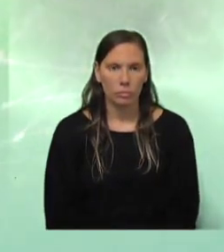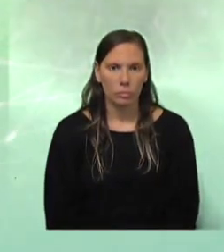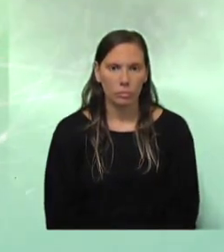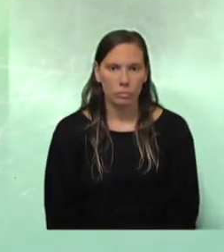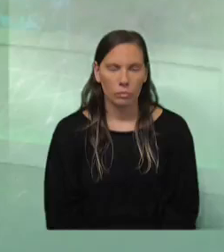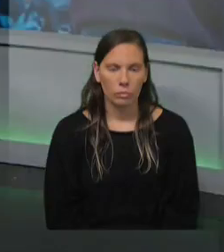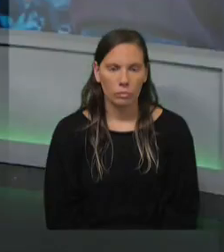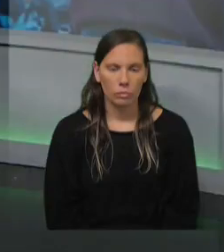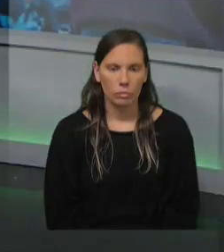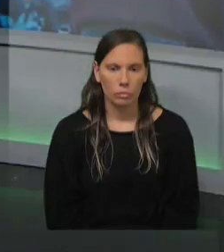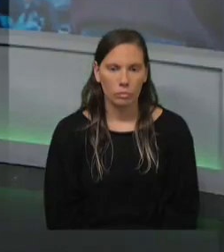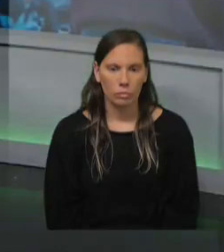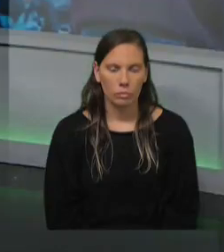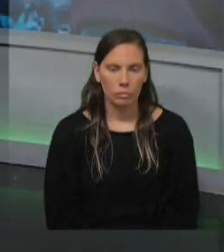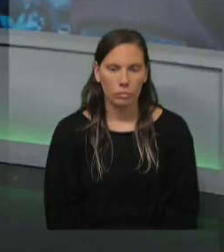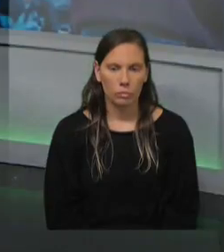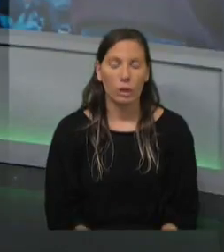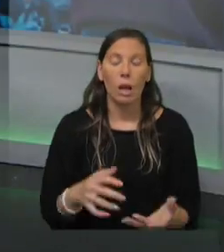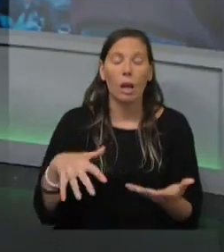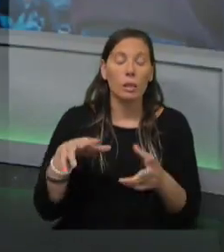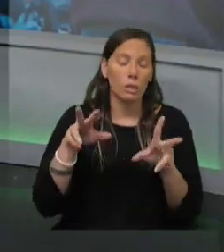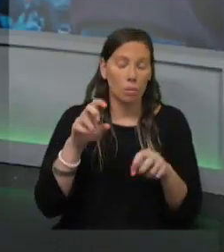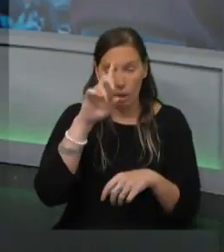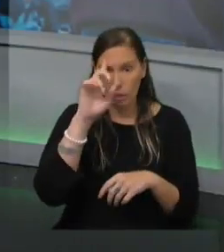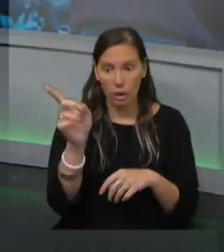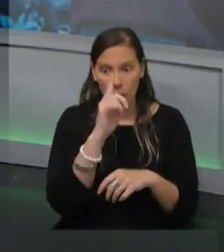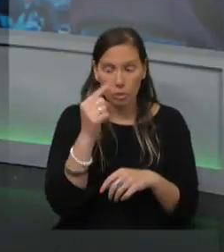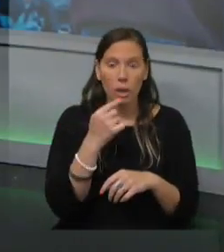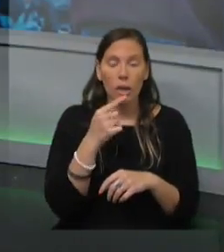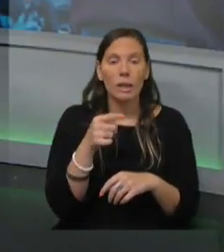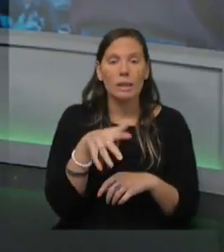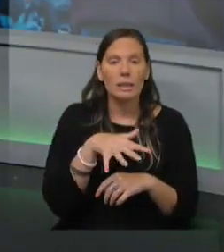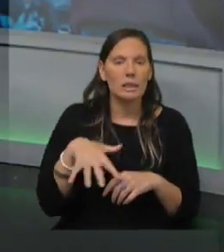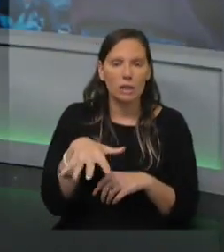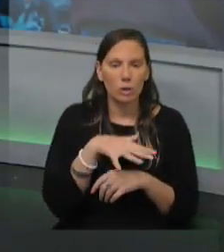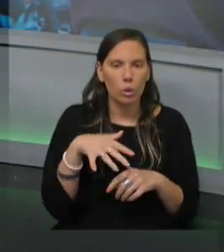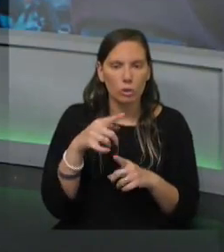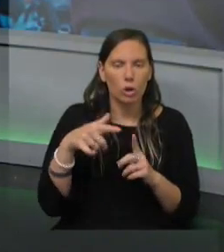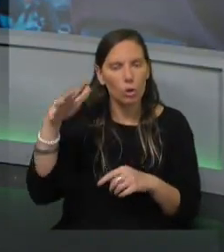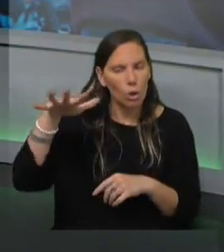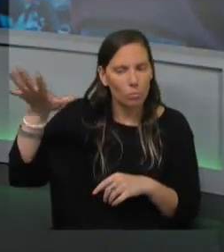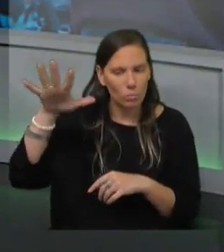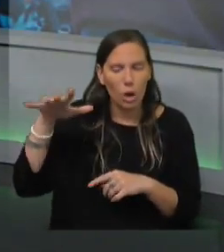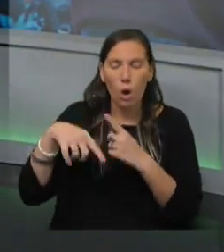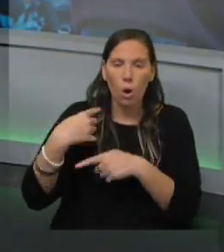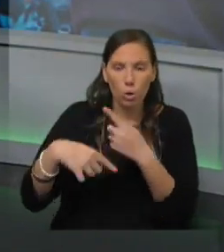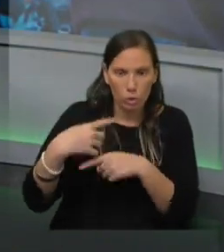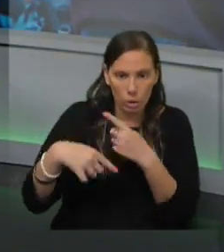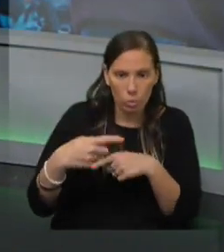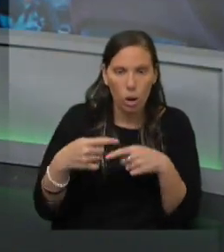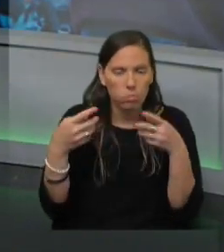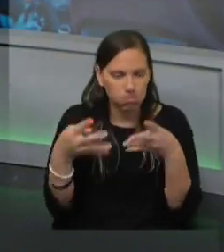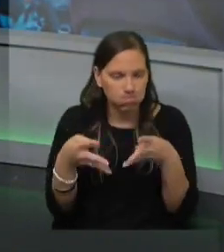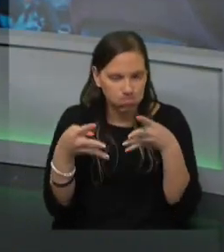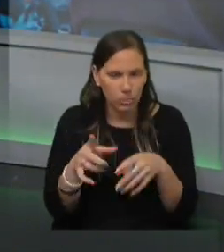siniestro y del ámbito internacional destacamos esto que está sucediendo en medio oriente donde prosiguen los combates en